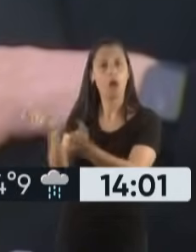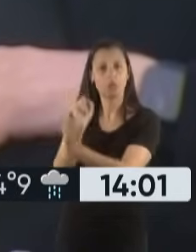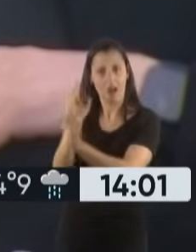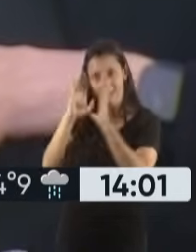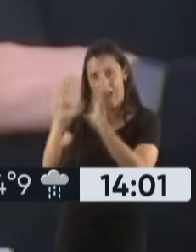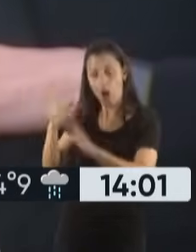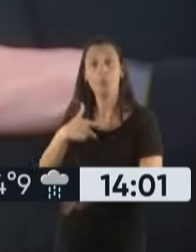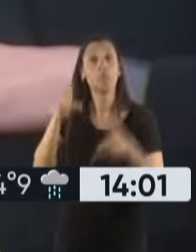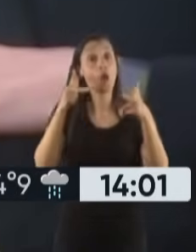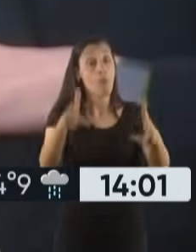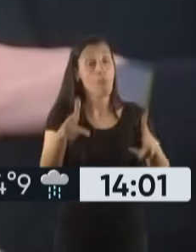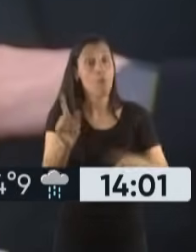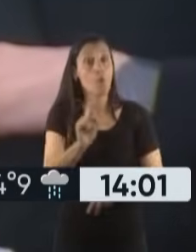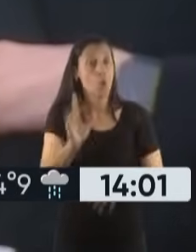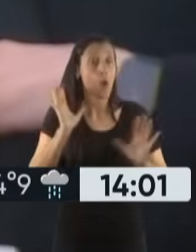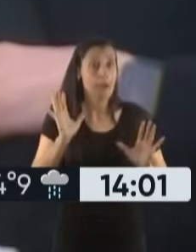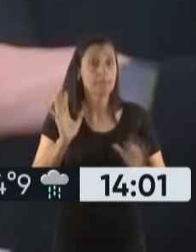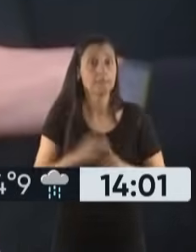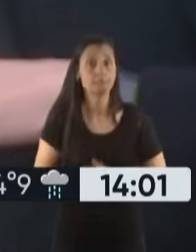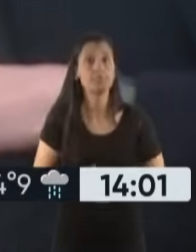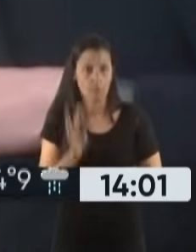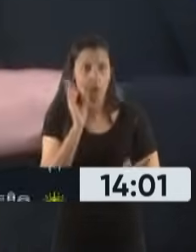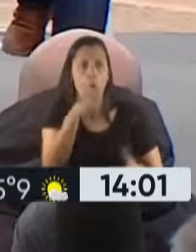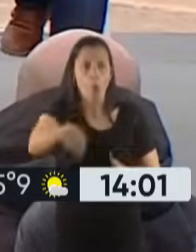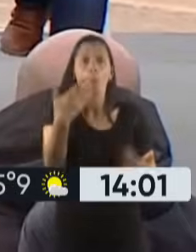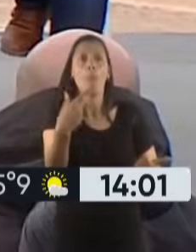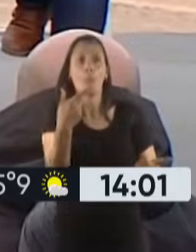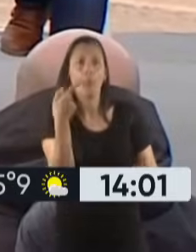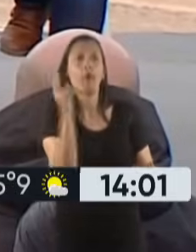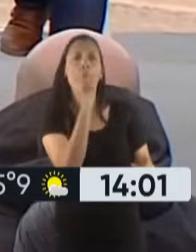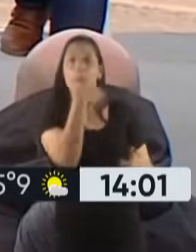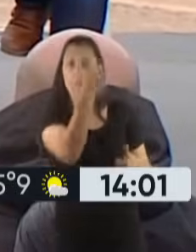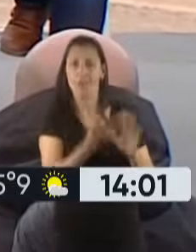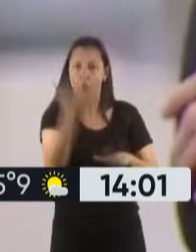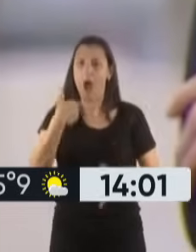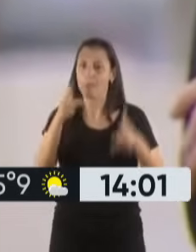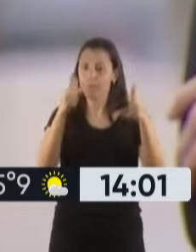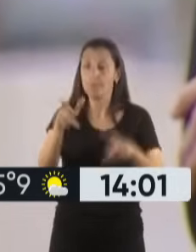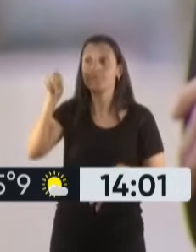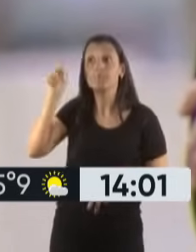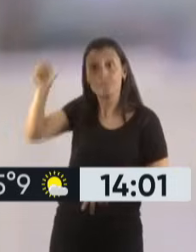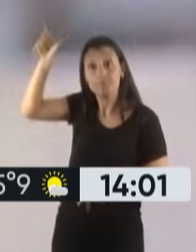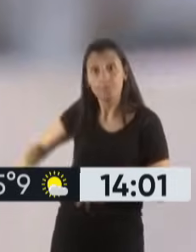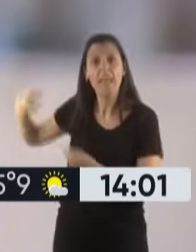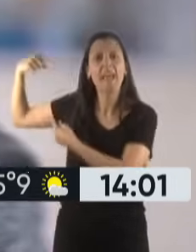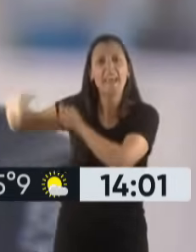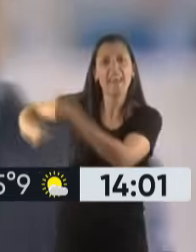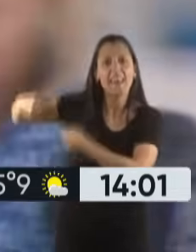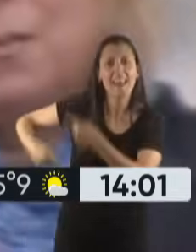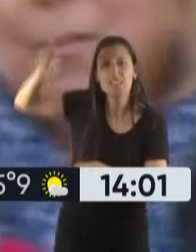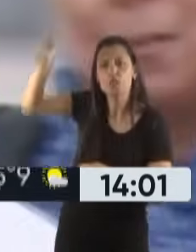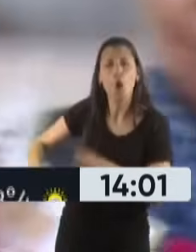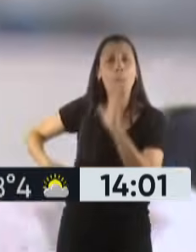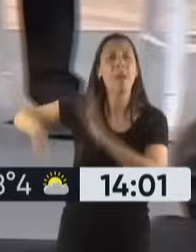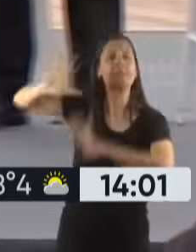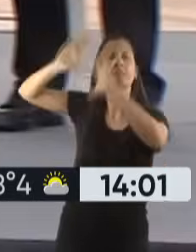Lo que voy a decir no es una novedad, pueden buscar mil videos donde lo dije antes. Es de su generación el que más se